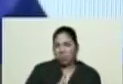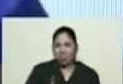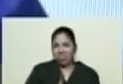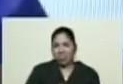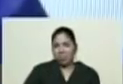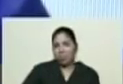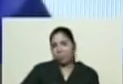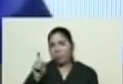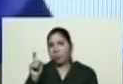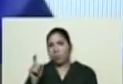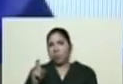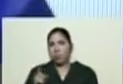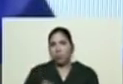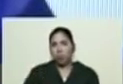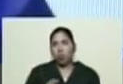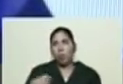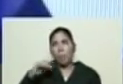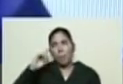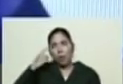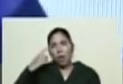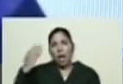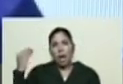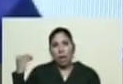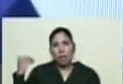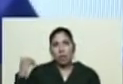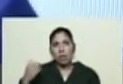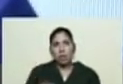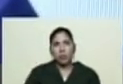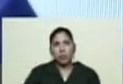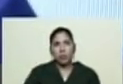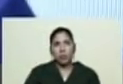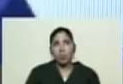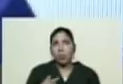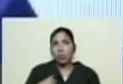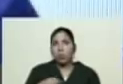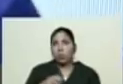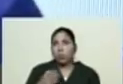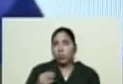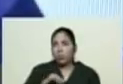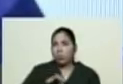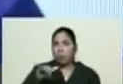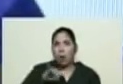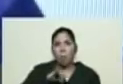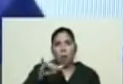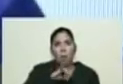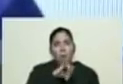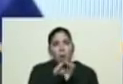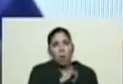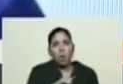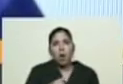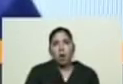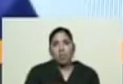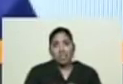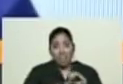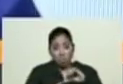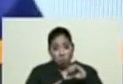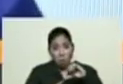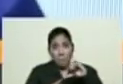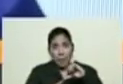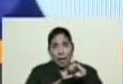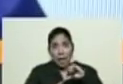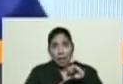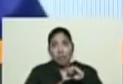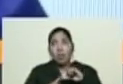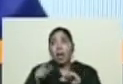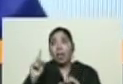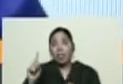mucho del general Torrijos, porque yo he estado en toda Centroamérica, en las guerras de Centroamérica, en África del